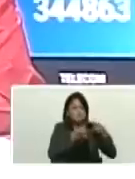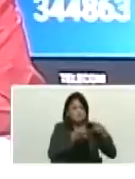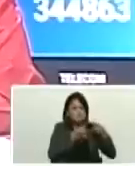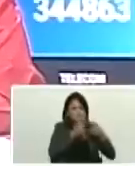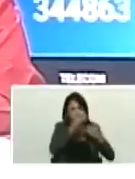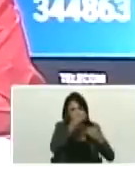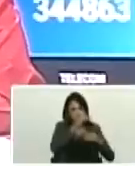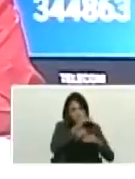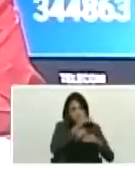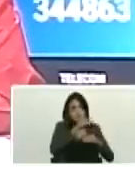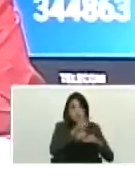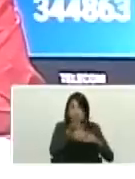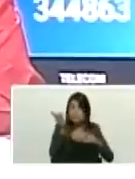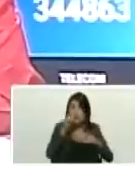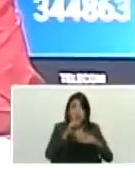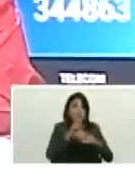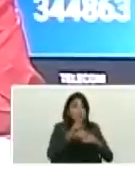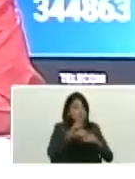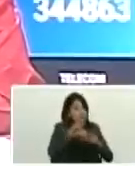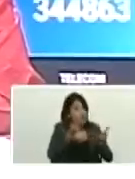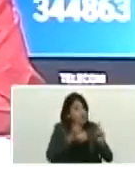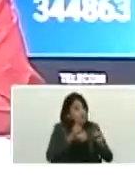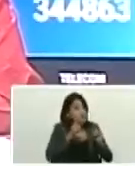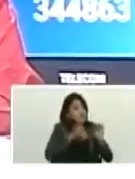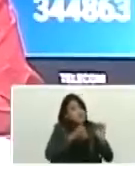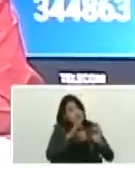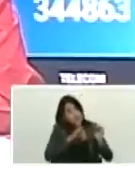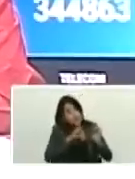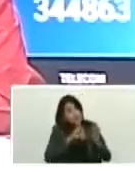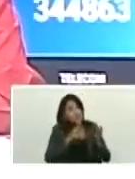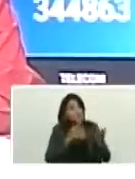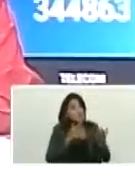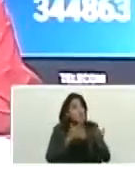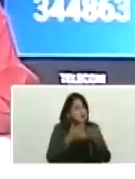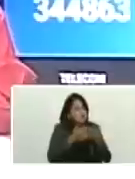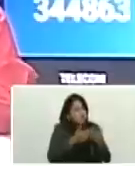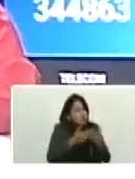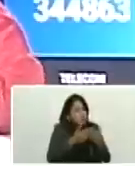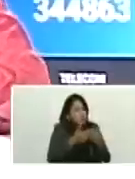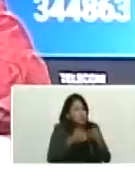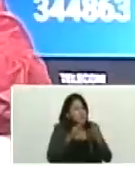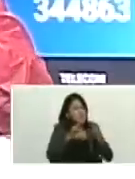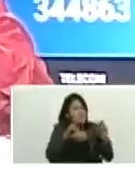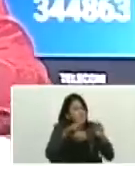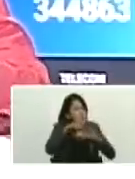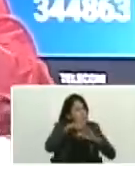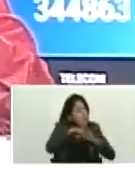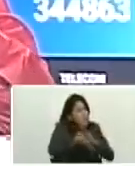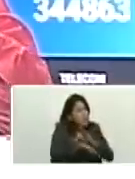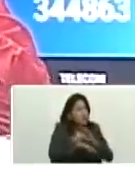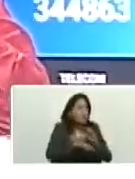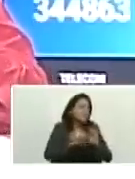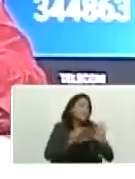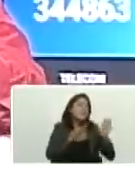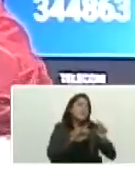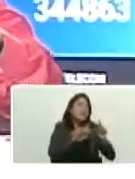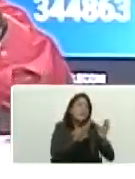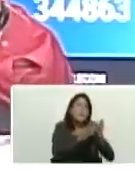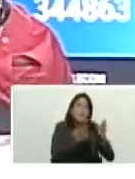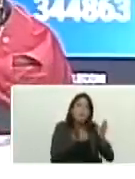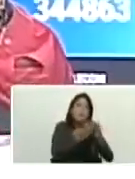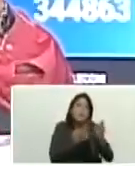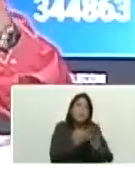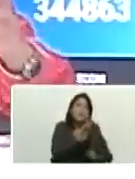que ustedes lo estudien, para que ustedes lo perfeccionen. Lo ubico entre el 27 y 28 de febrero